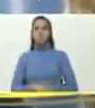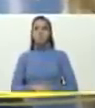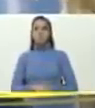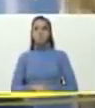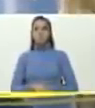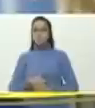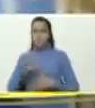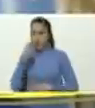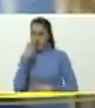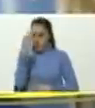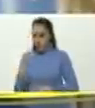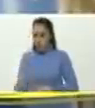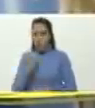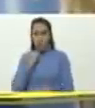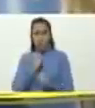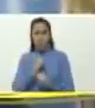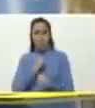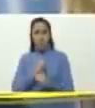para una visita de trabajo